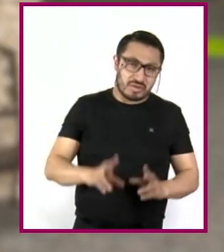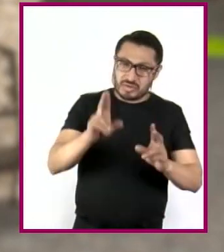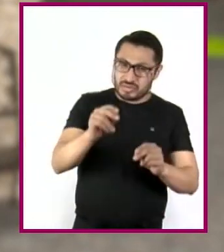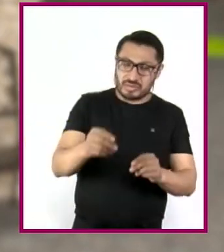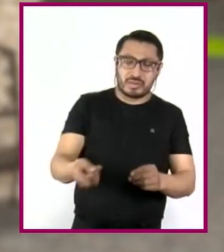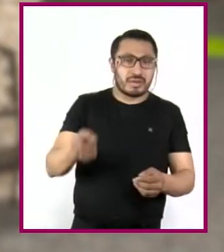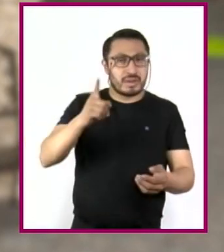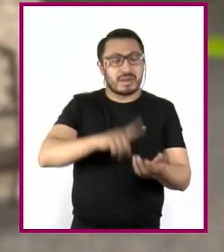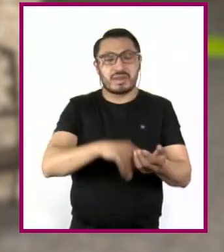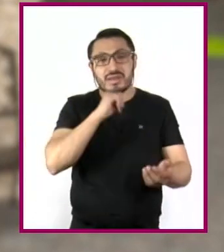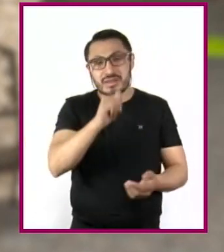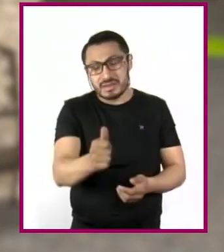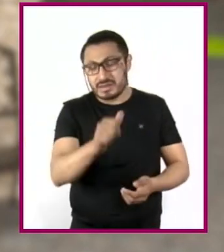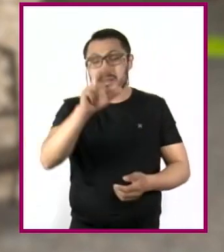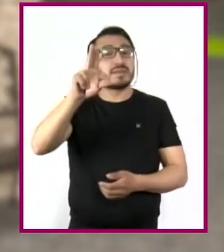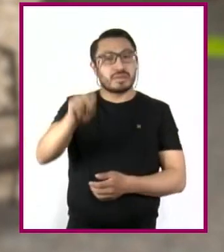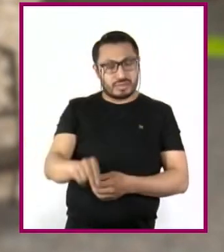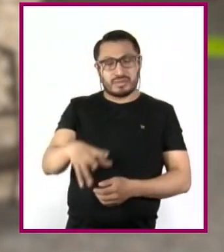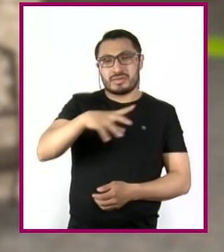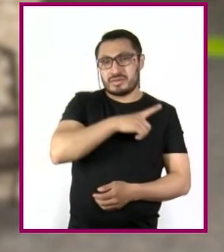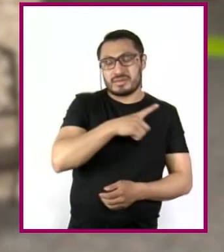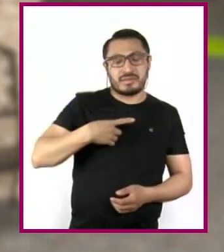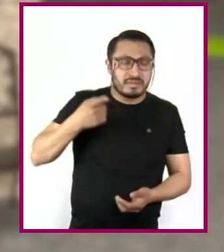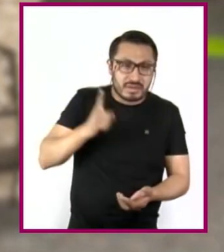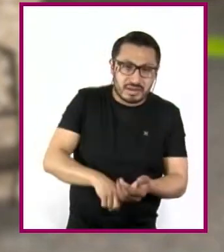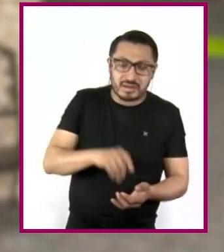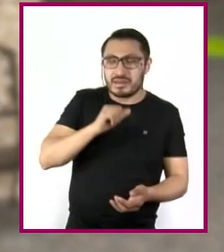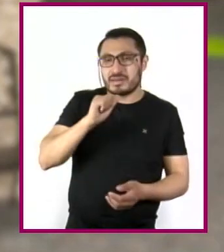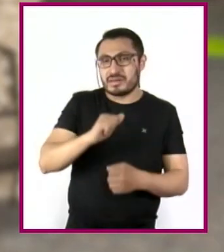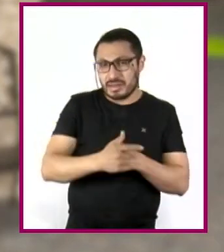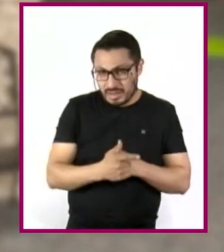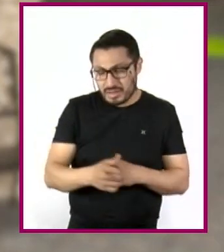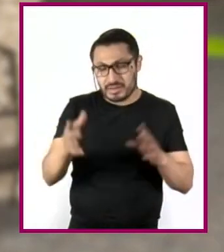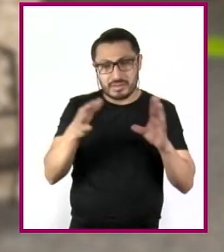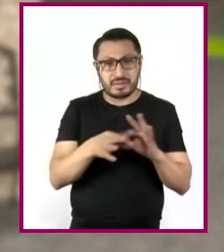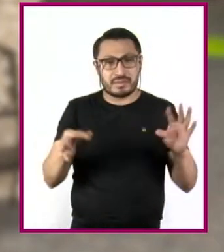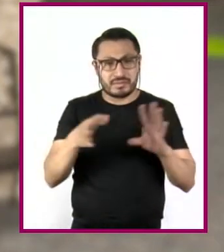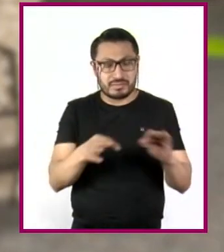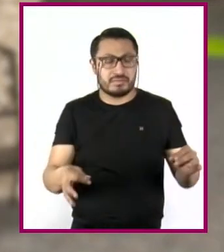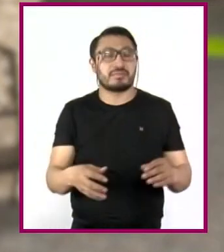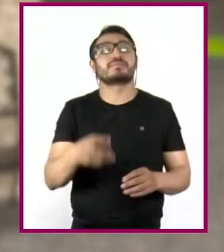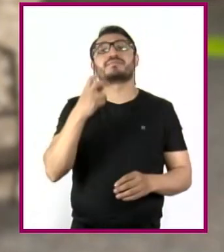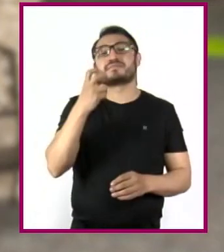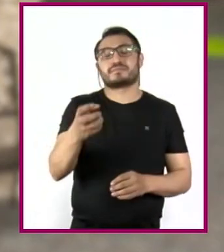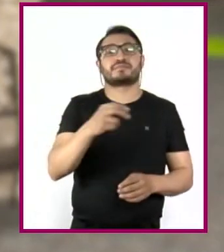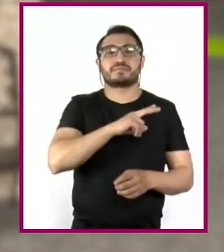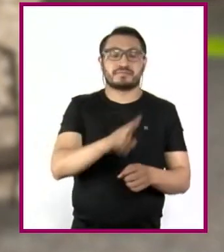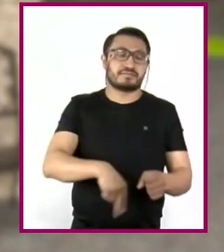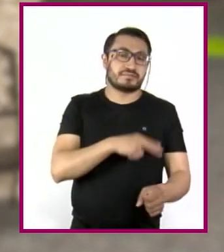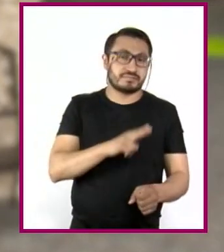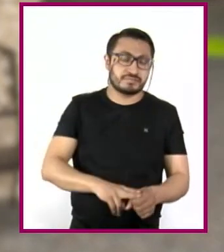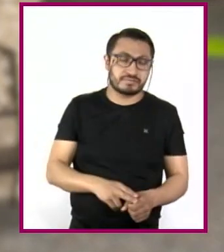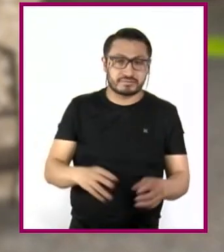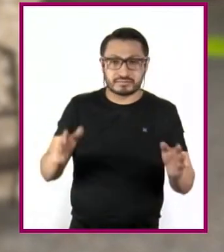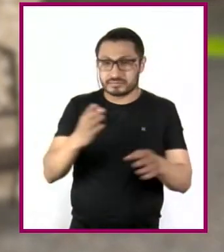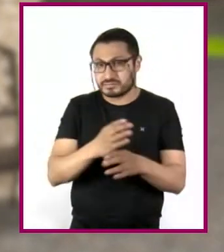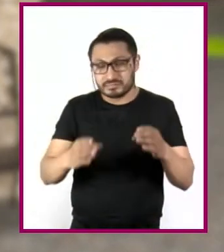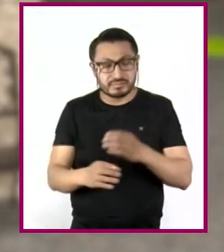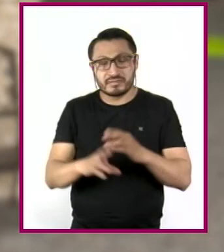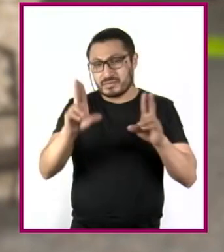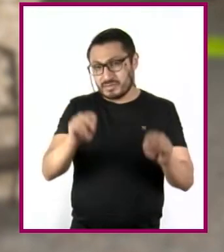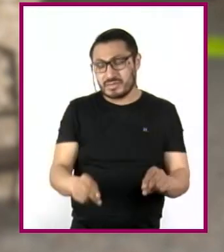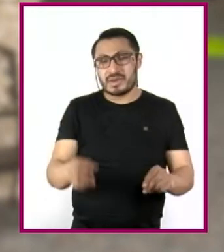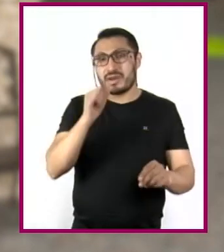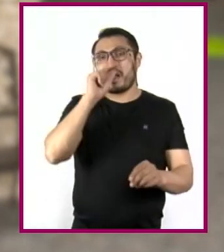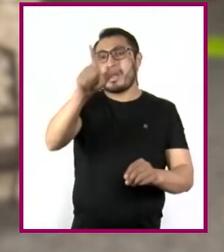de la nada. Así que debe existir algo que explique su existencia. Y esto no puede ser de naturaleza física. Y el alma